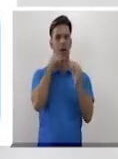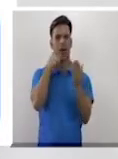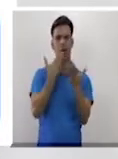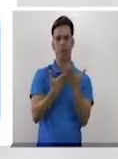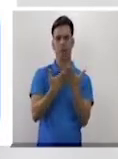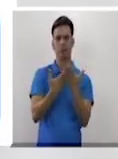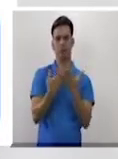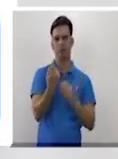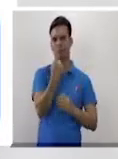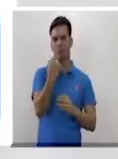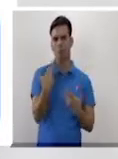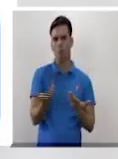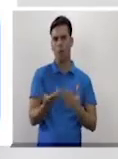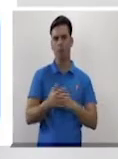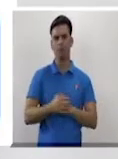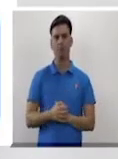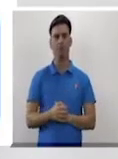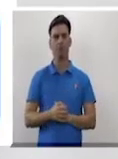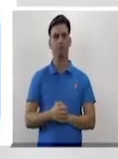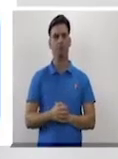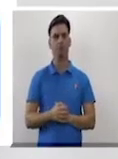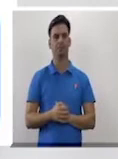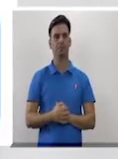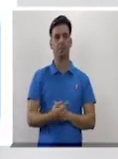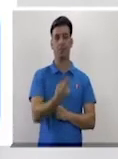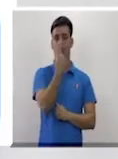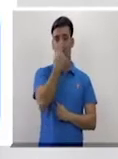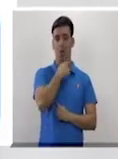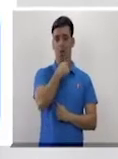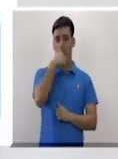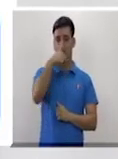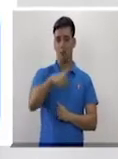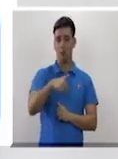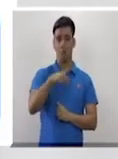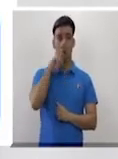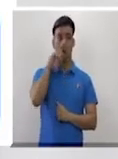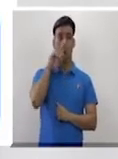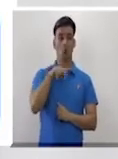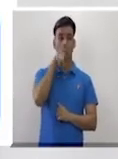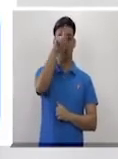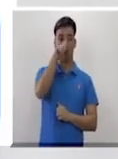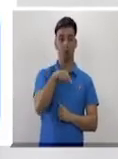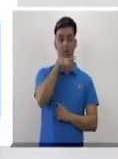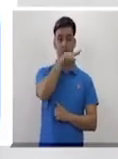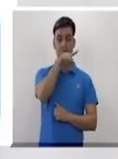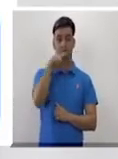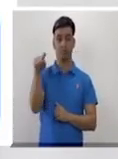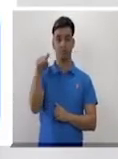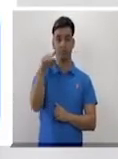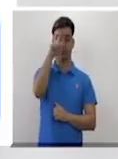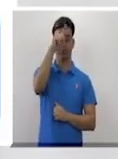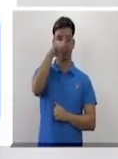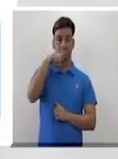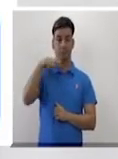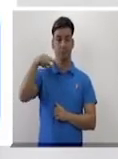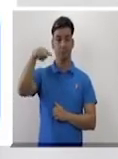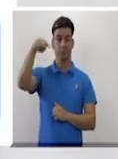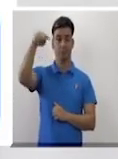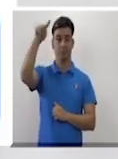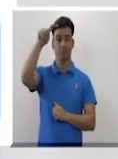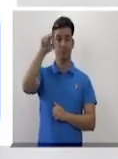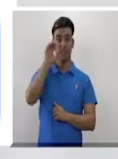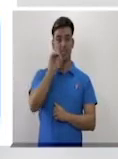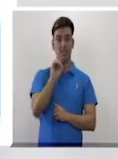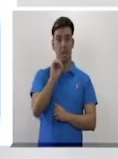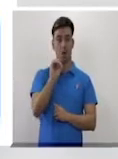representación gráfica. Observa que la parábola, su cero es 3.